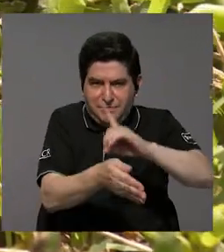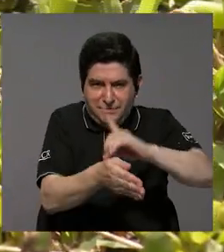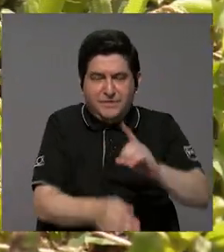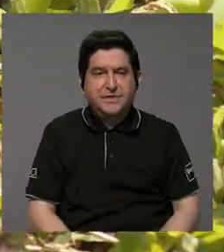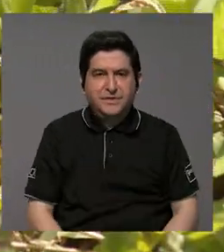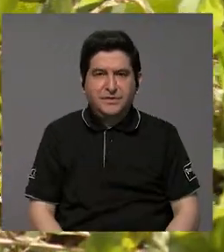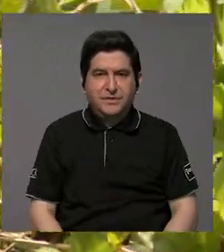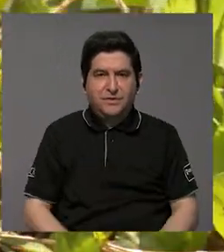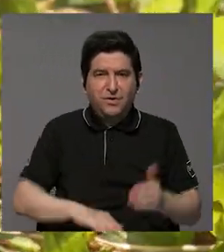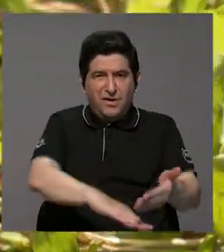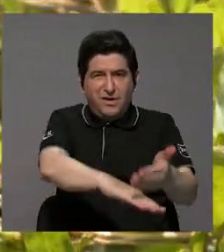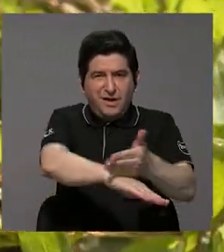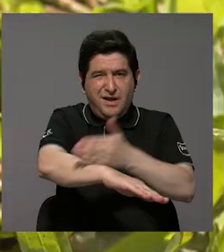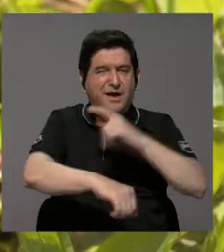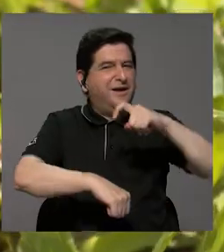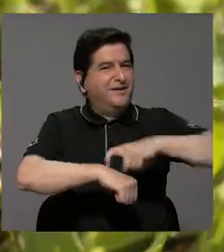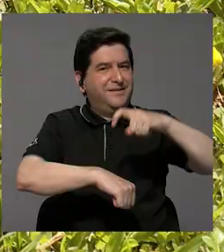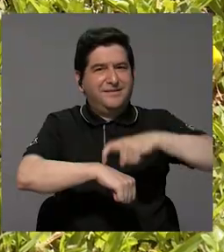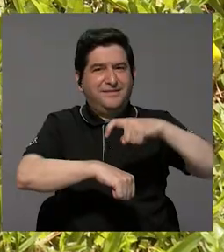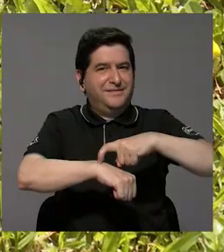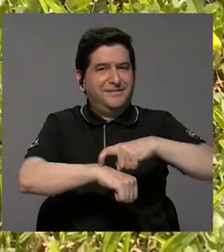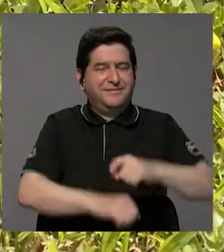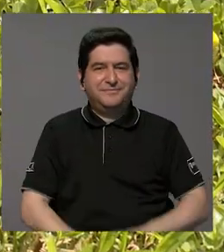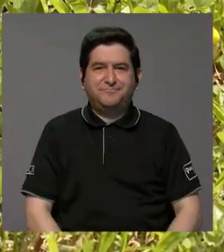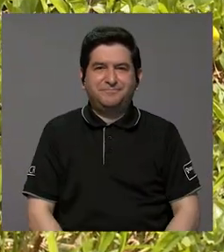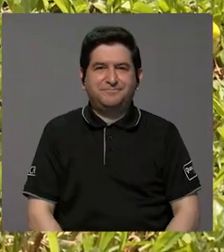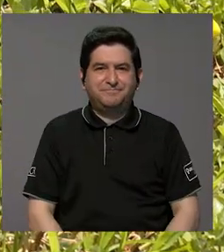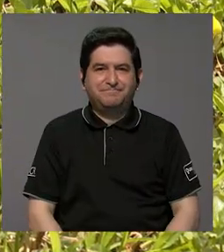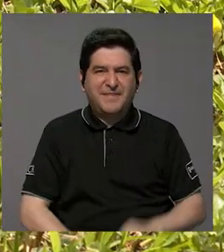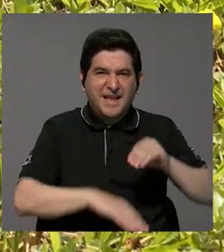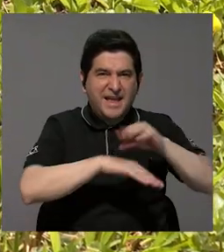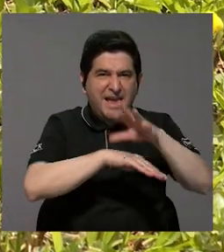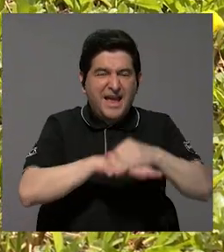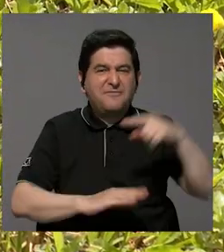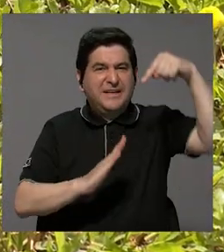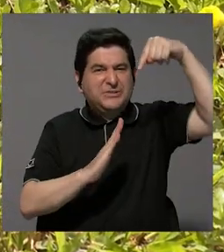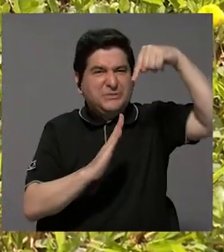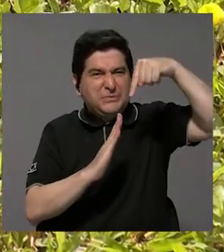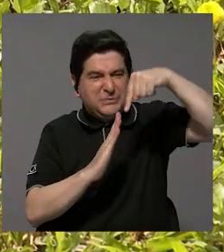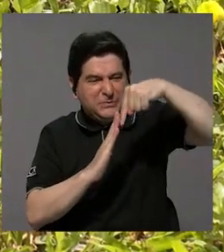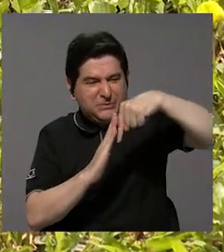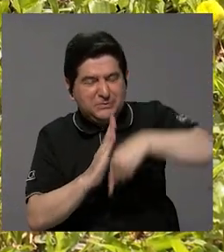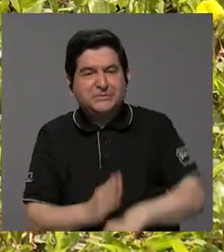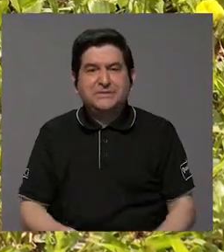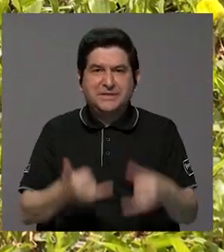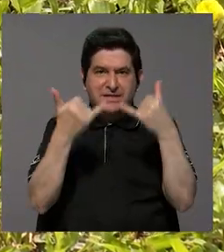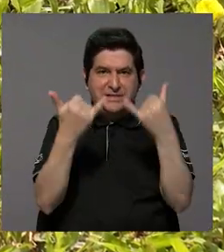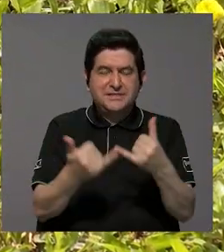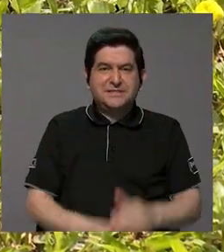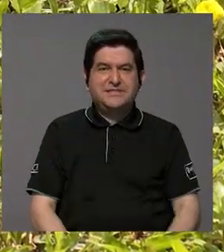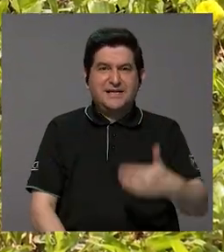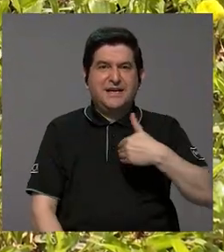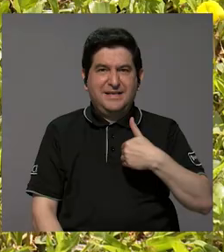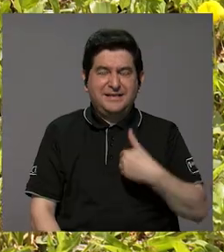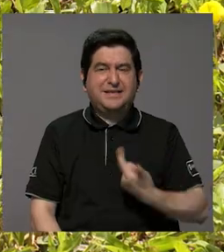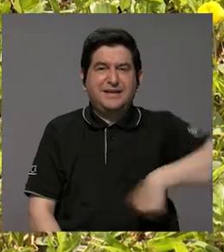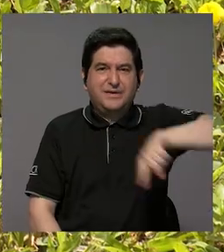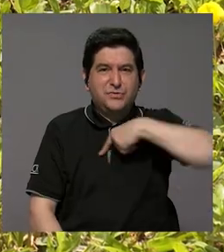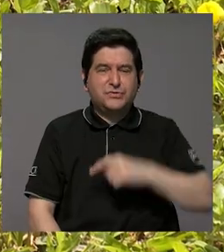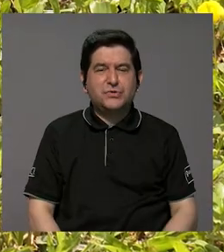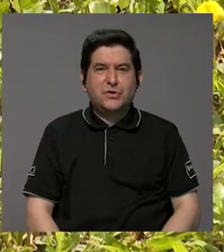Ya conforme va avanzando el tiempo, pues los efectos son más grandes, ¿verdad? Entonces ya vamos a ir teniendo